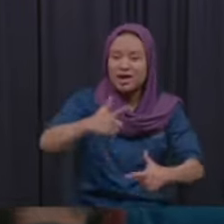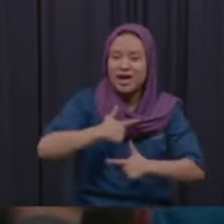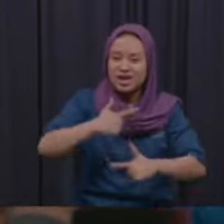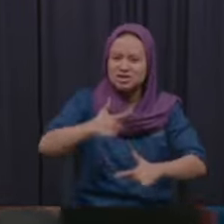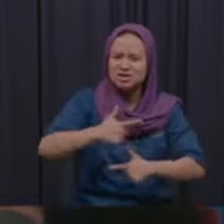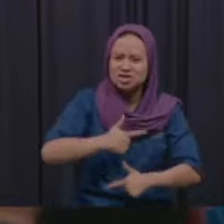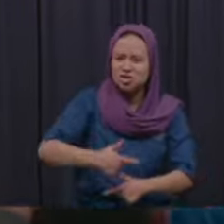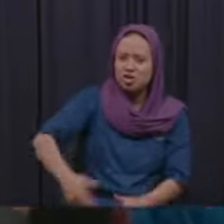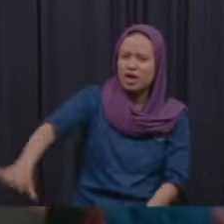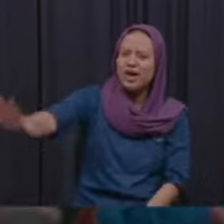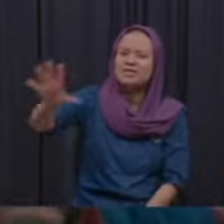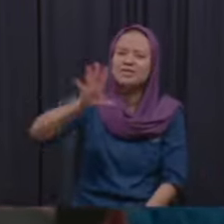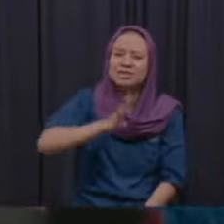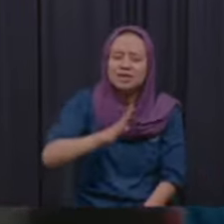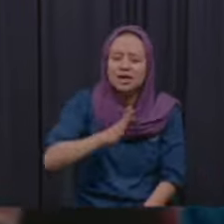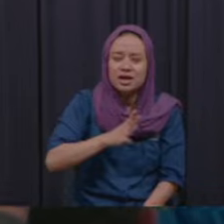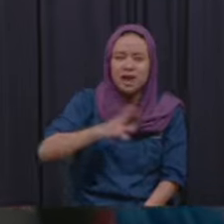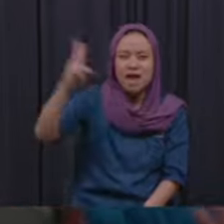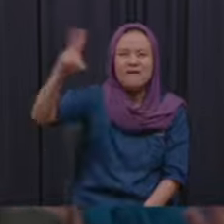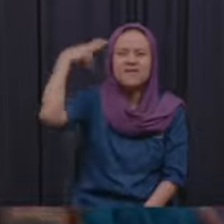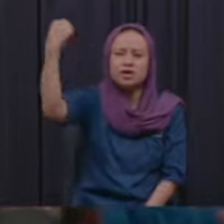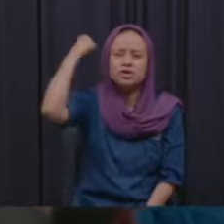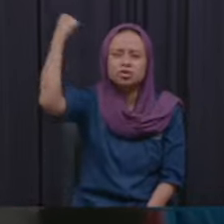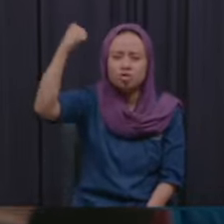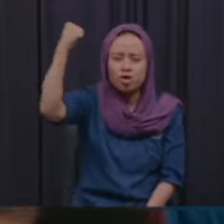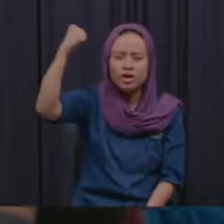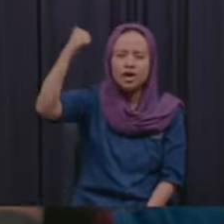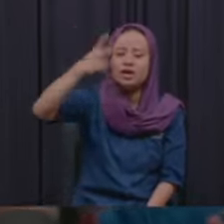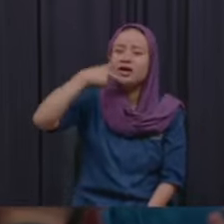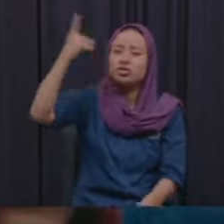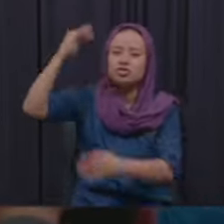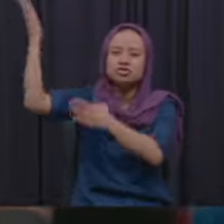que tiene la victoria asegurada.